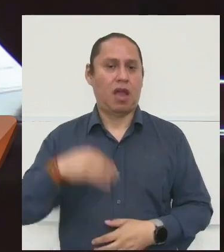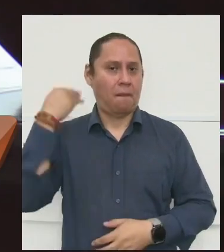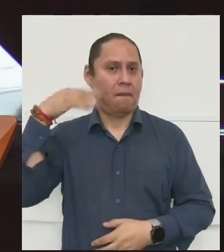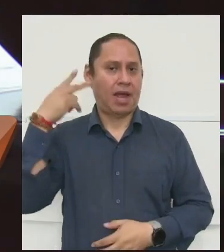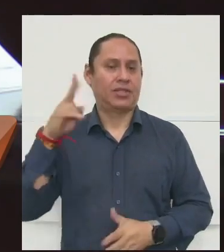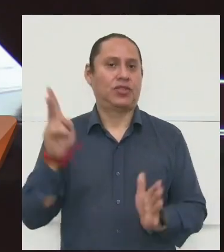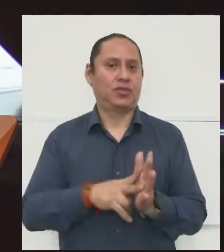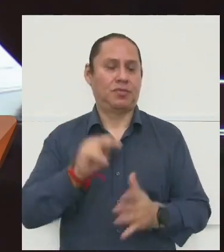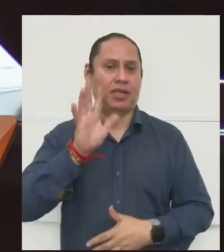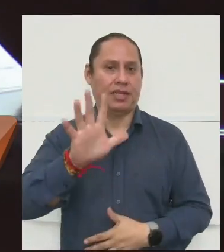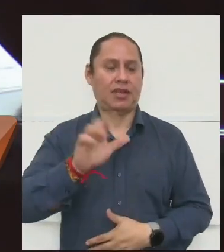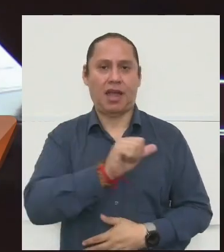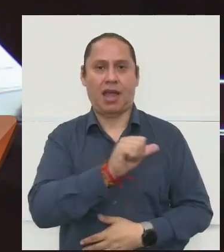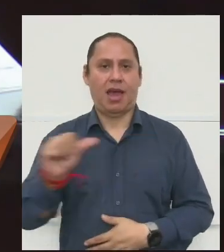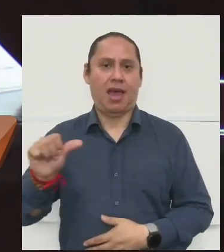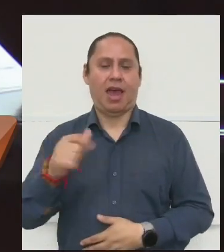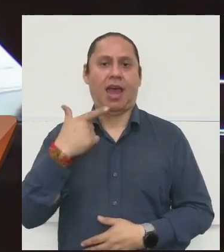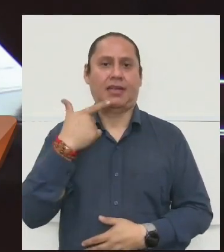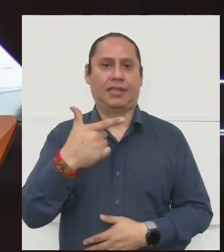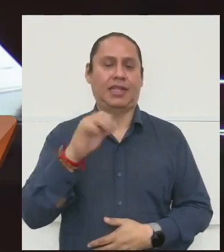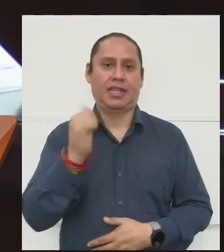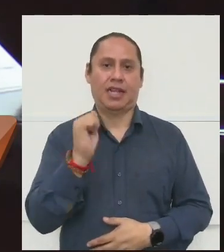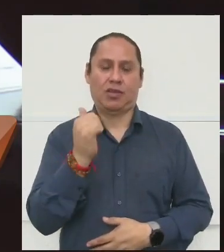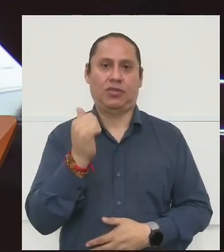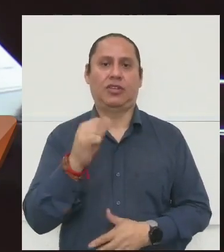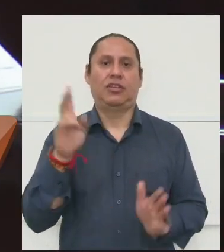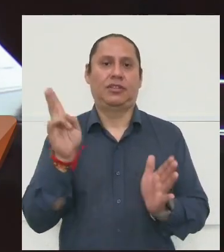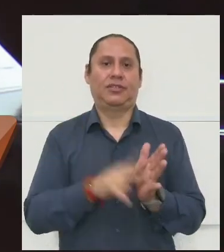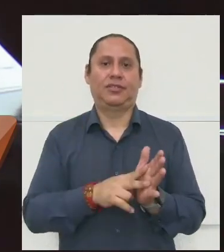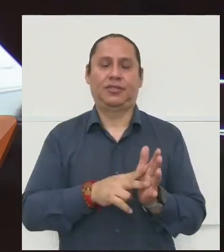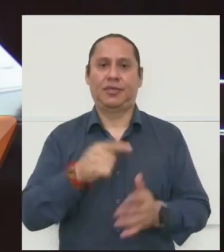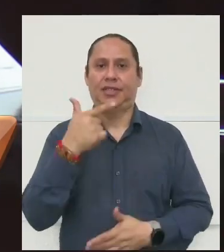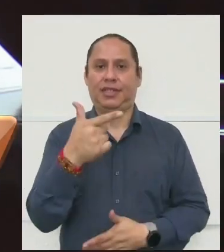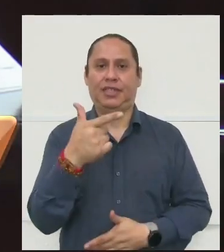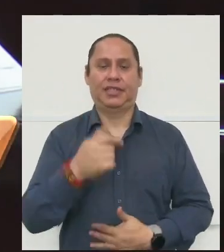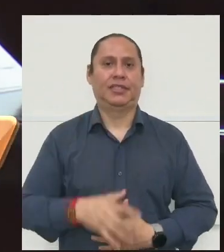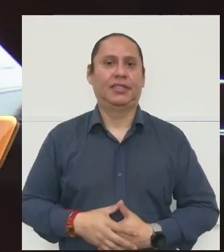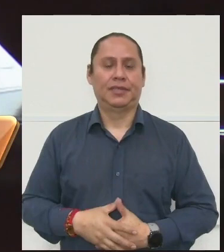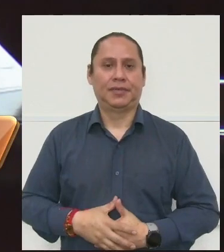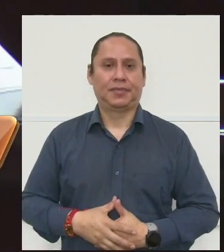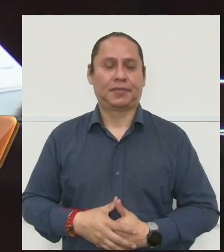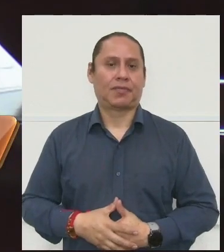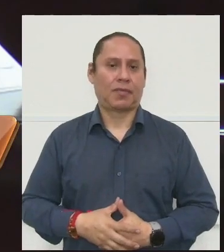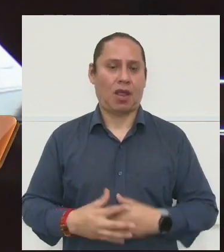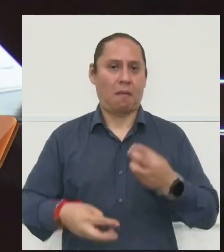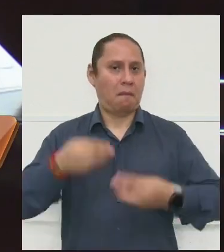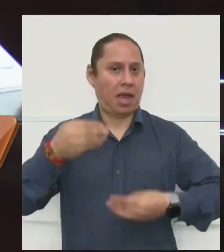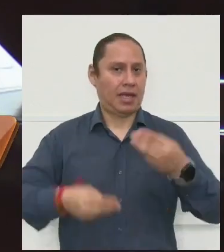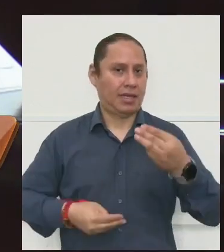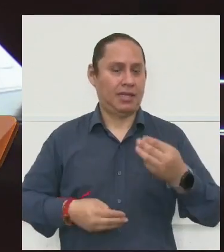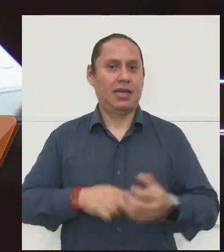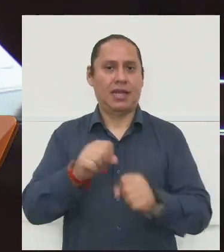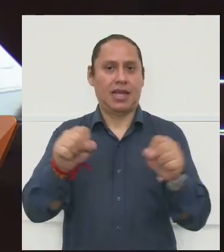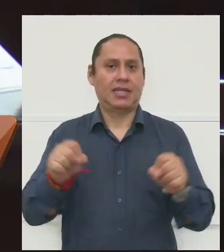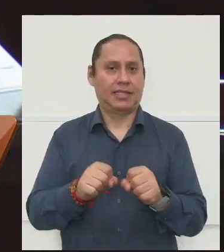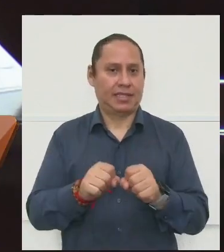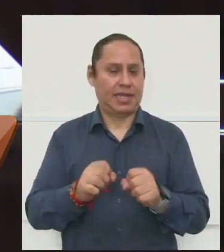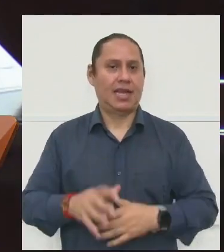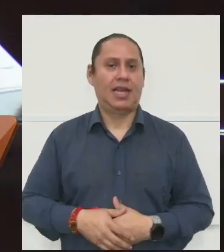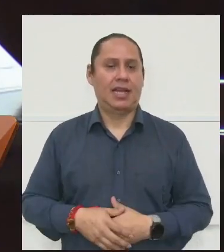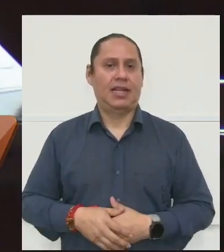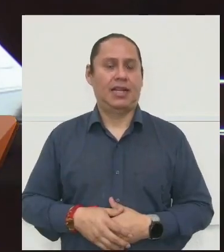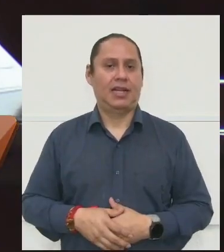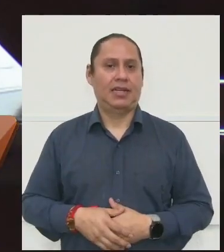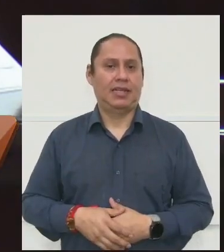de 2005 al 7 de agosto de 2007 magistrado de la sala regional